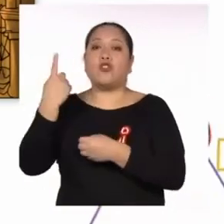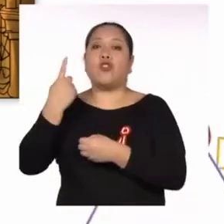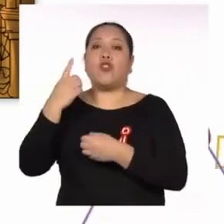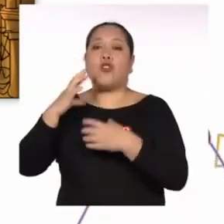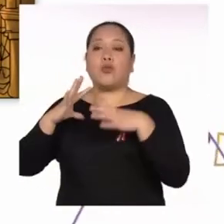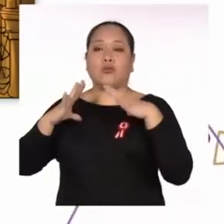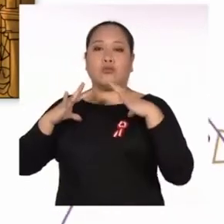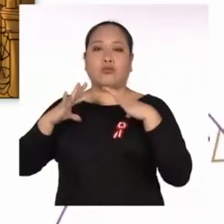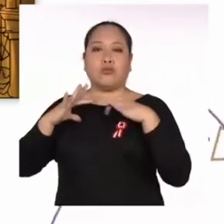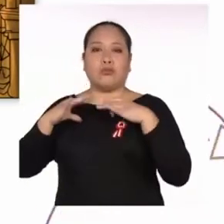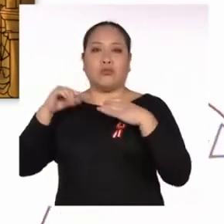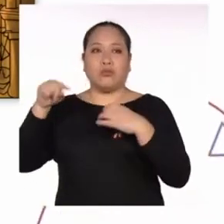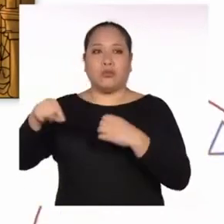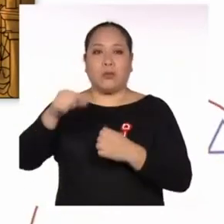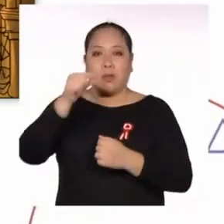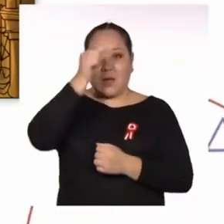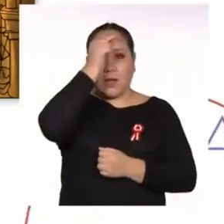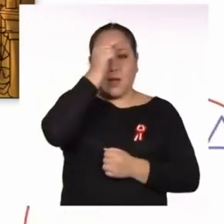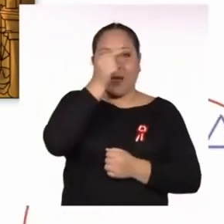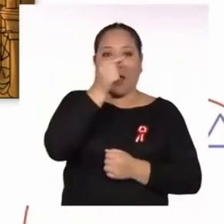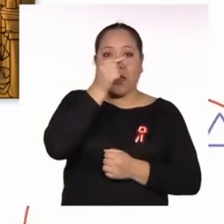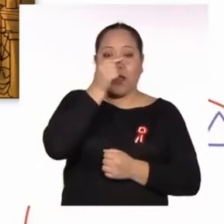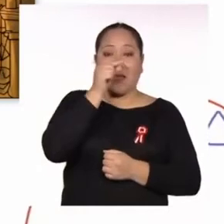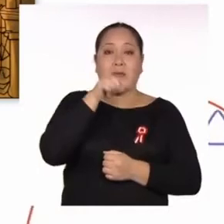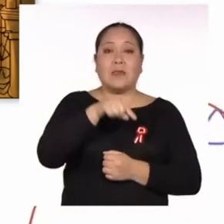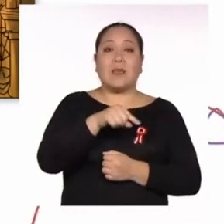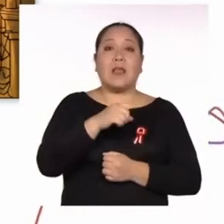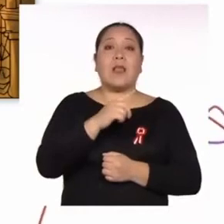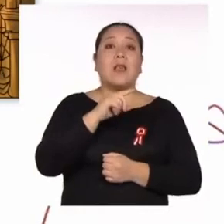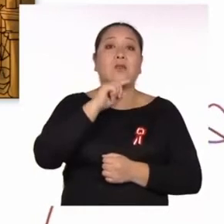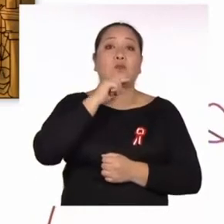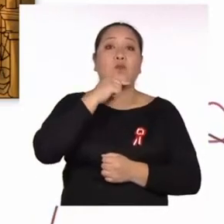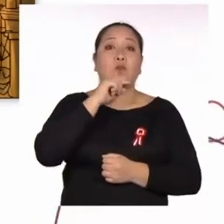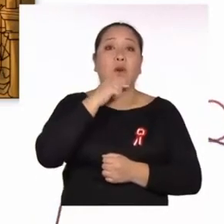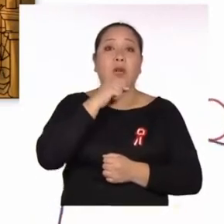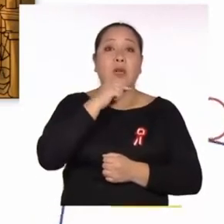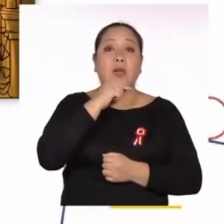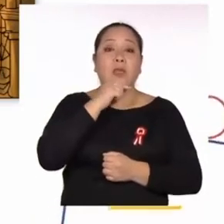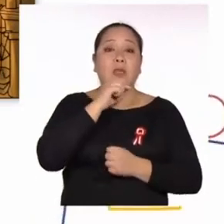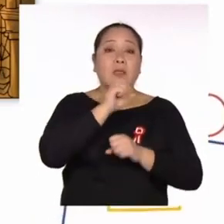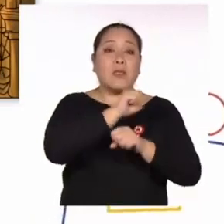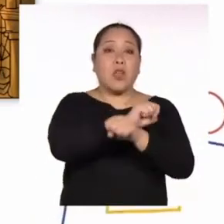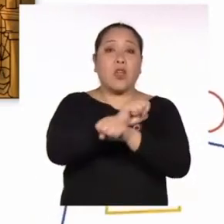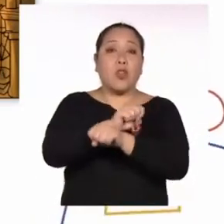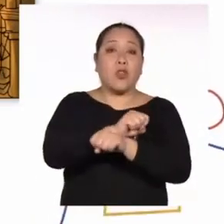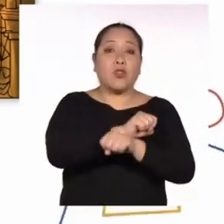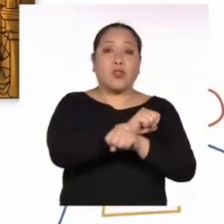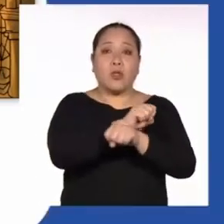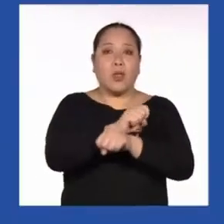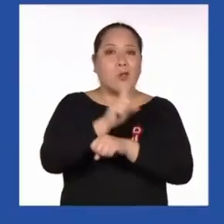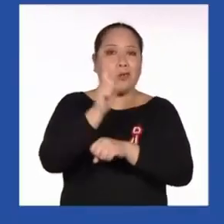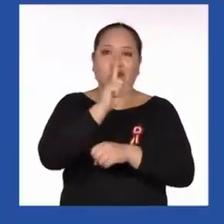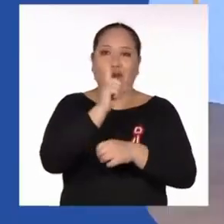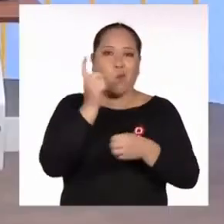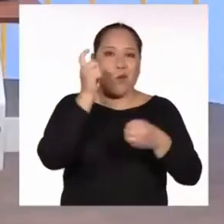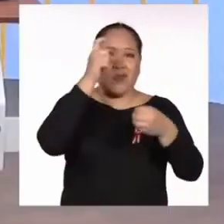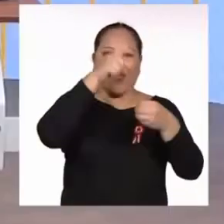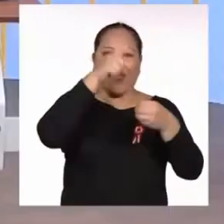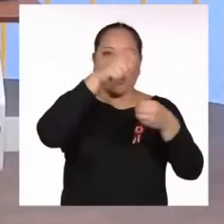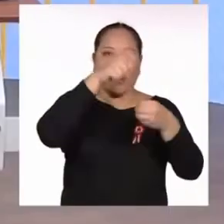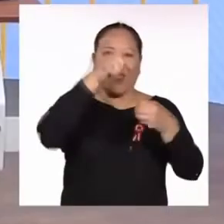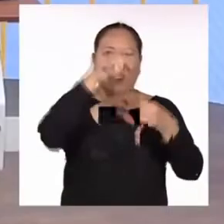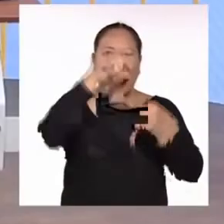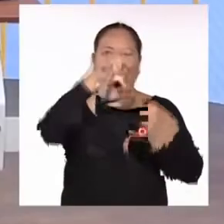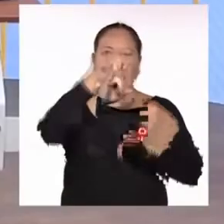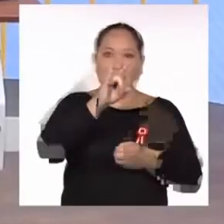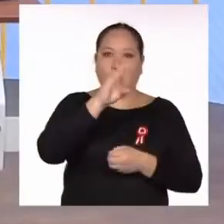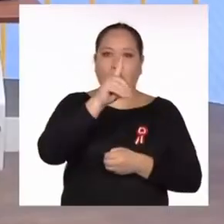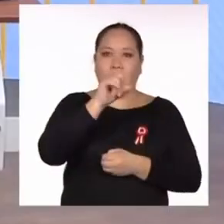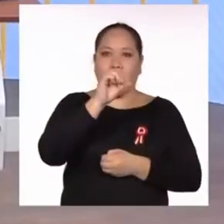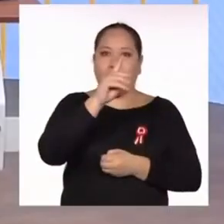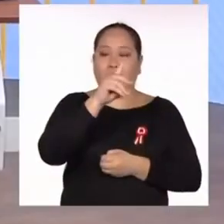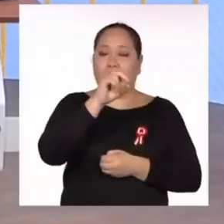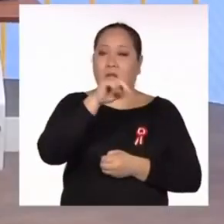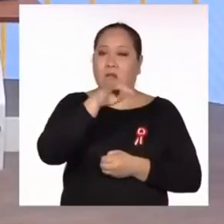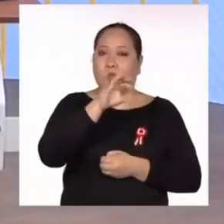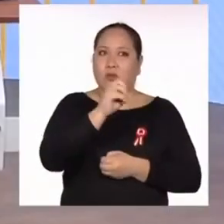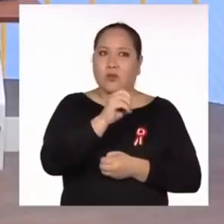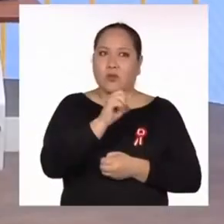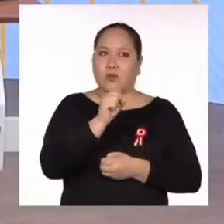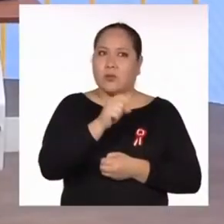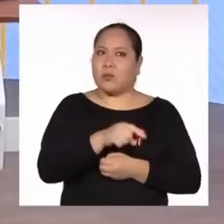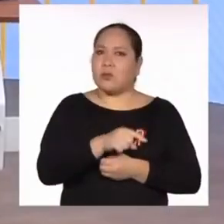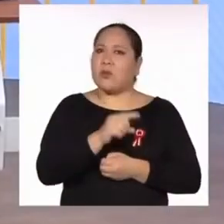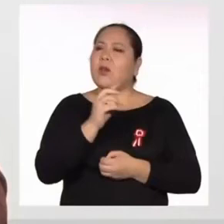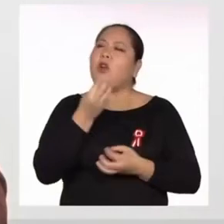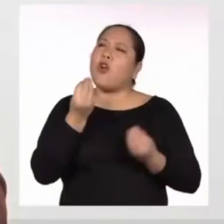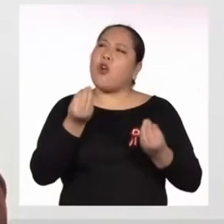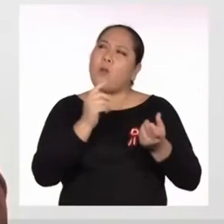y en grecia las mujeres y los esclavos no eran ciudadanos bueno que eso que esto